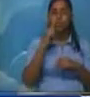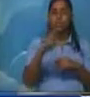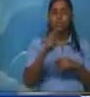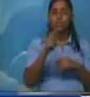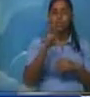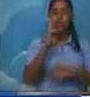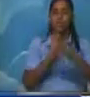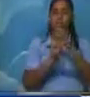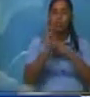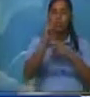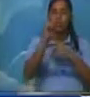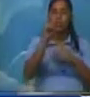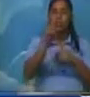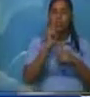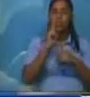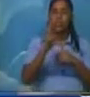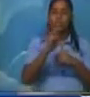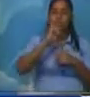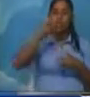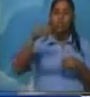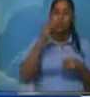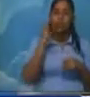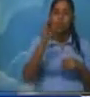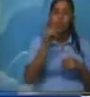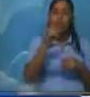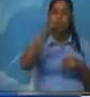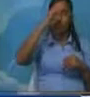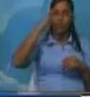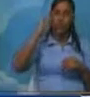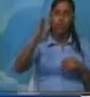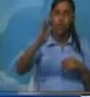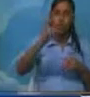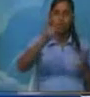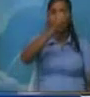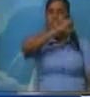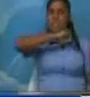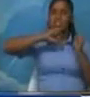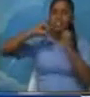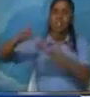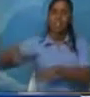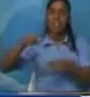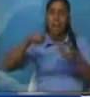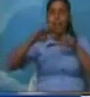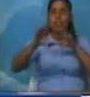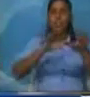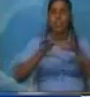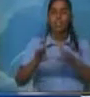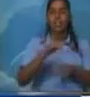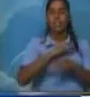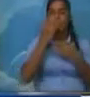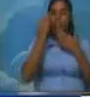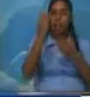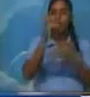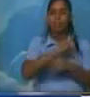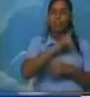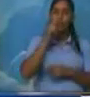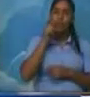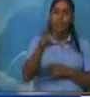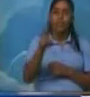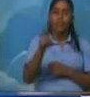versículo 22 dice Jehová tu Dios echará a estas naciones de delante de